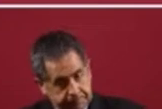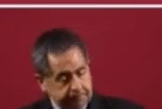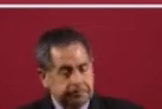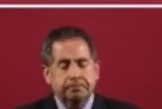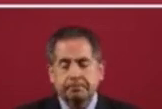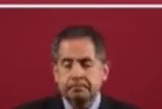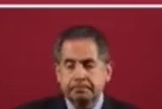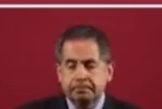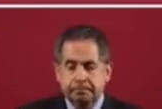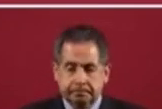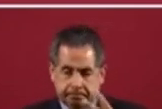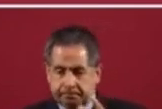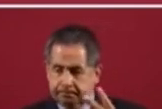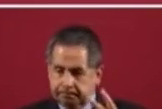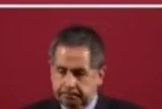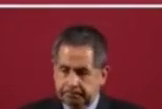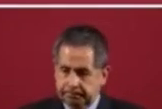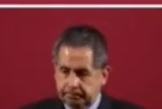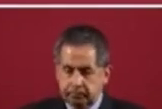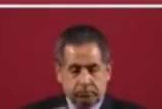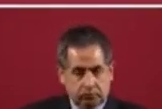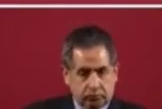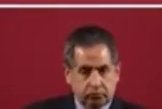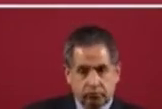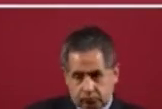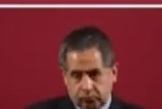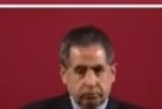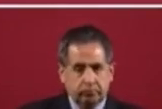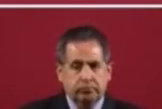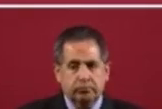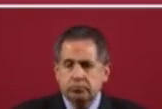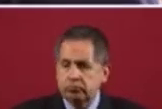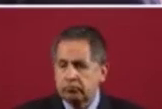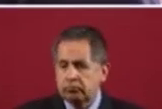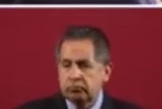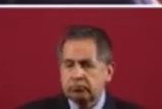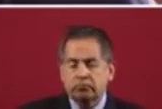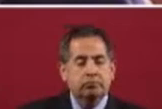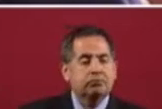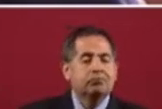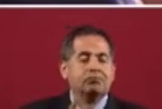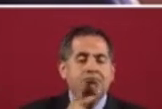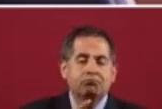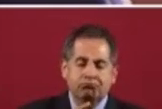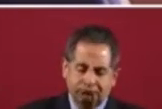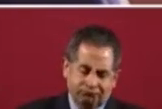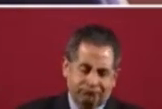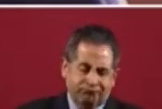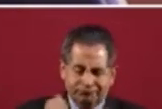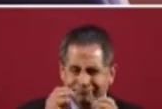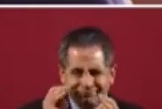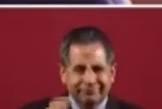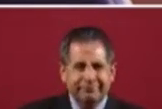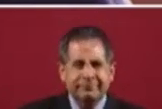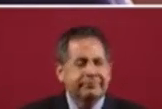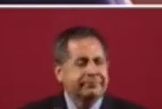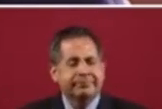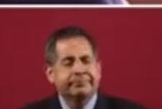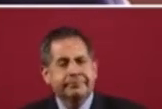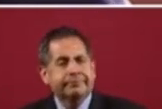tres años del gobierno se va a sembrar el petróleo es